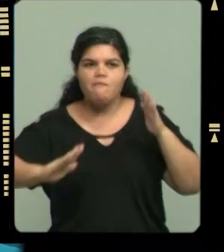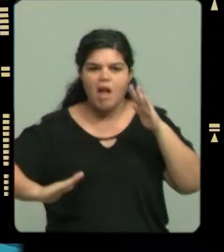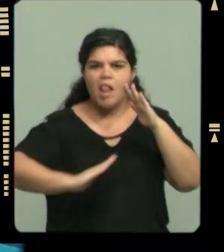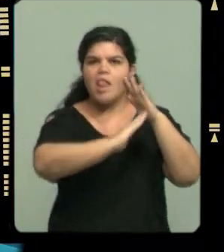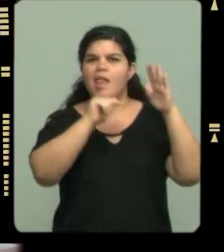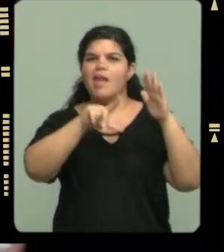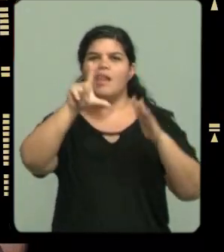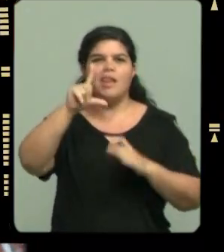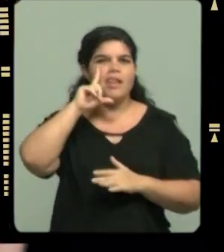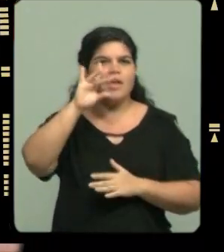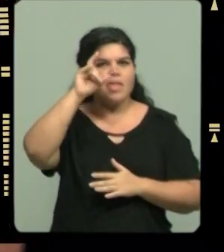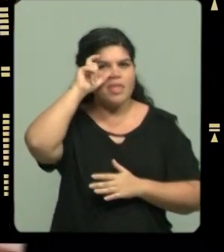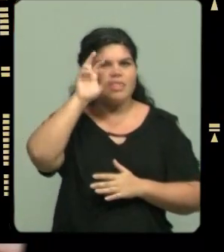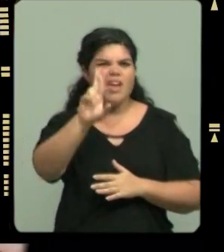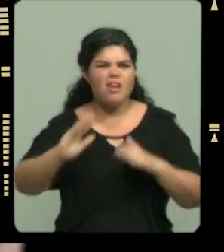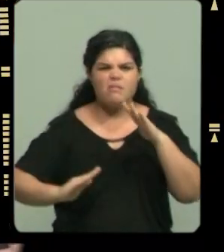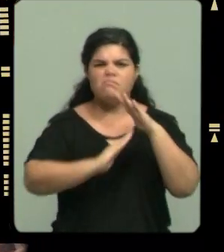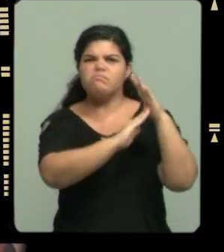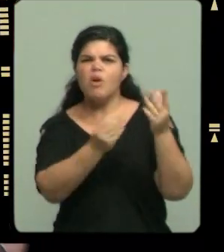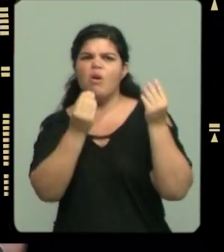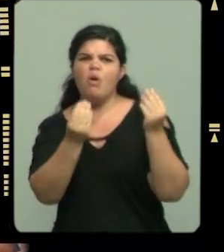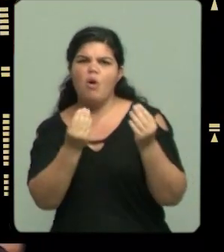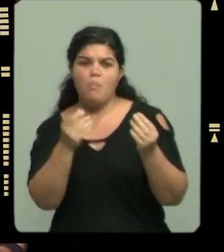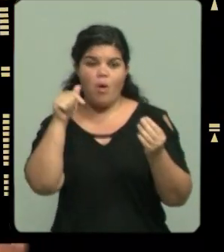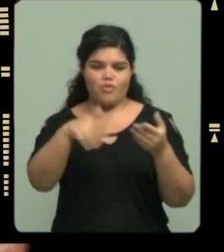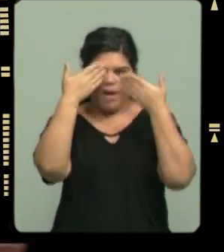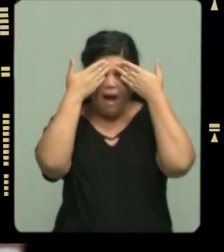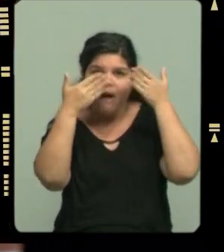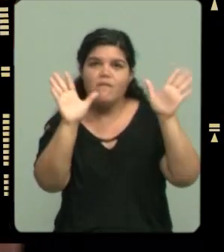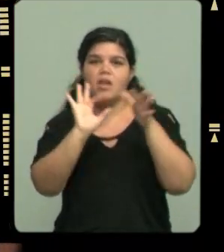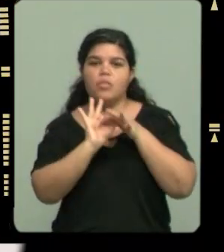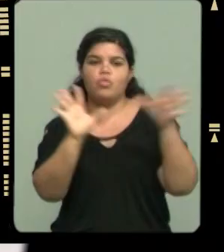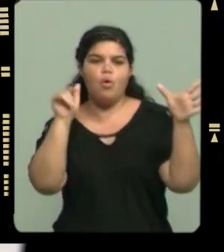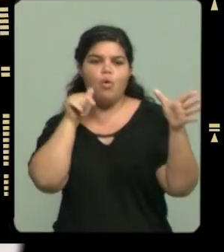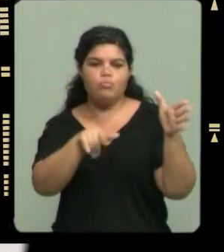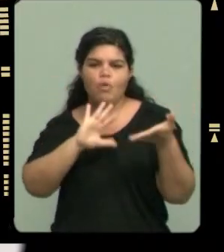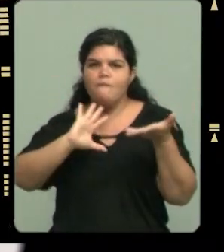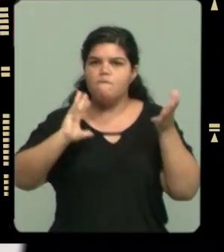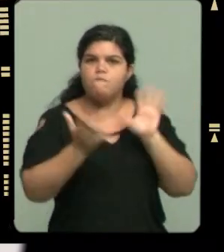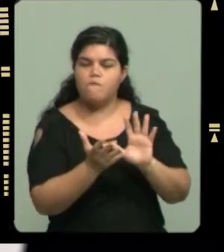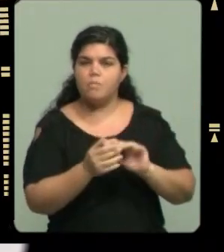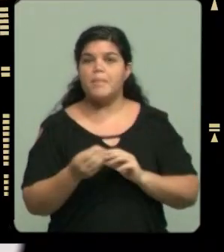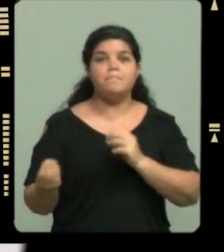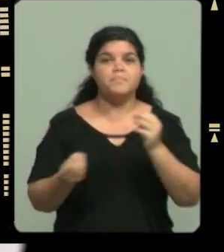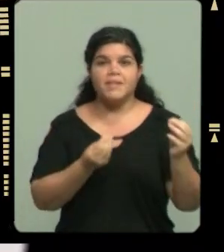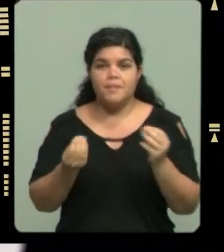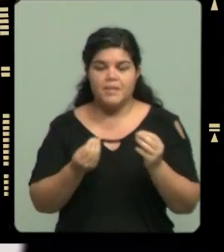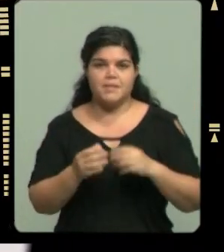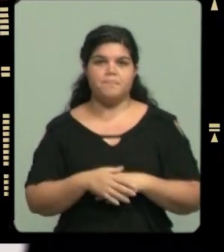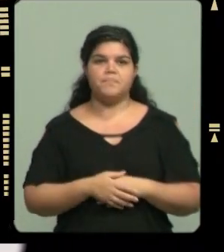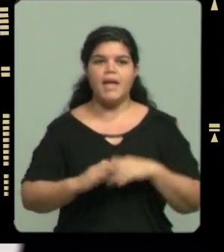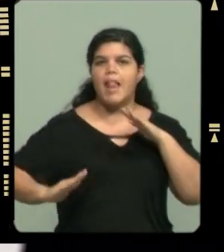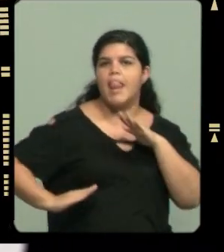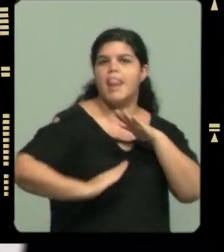de entenderlos, con enfoques más abiertos y democráticos. Según las nuevas concepciones, un líder ya no